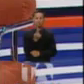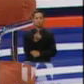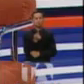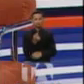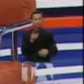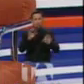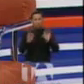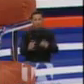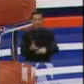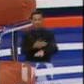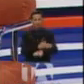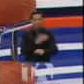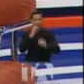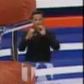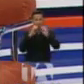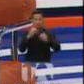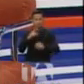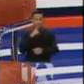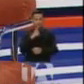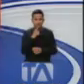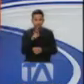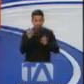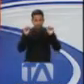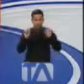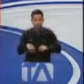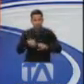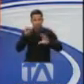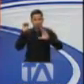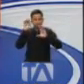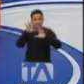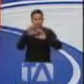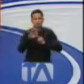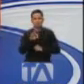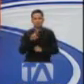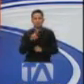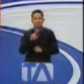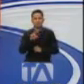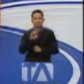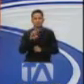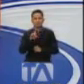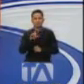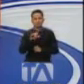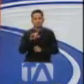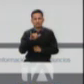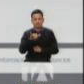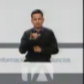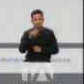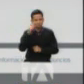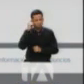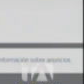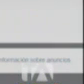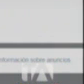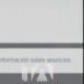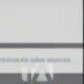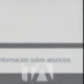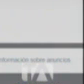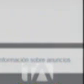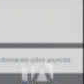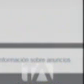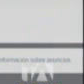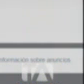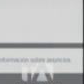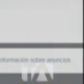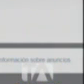que conversábamos, ¿no? Que dice, decía, no sé si lo podemos poner, Freddy me parecía que era el autor del Twitter. El tuit, ahí